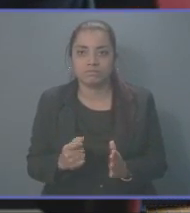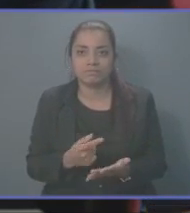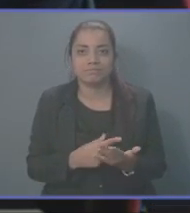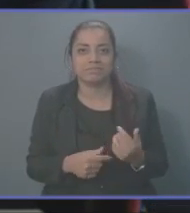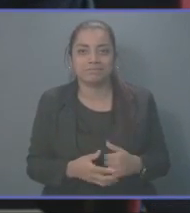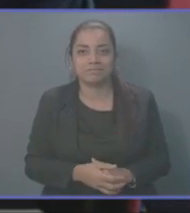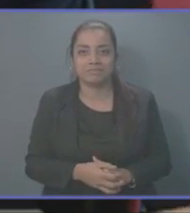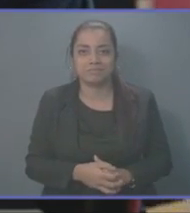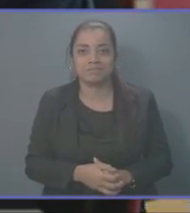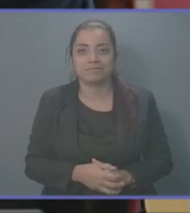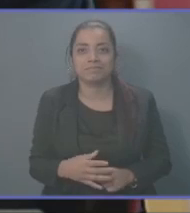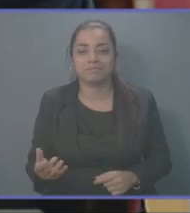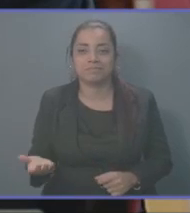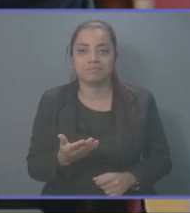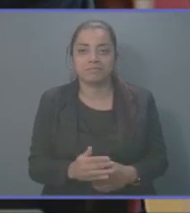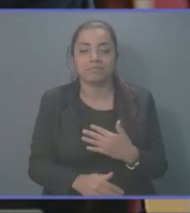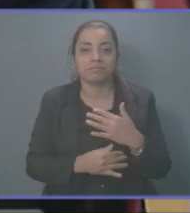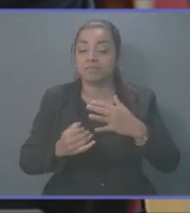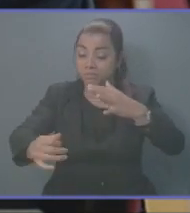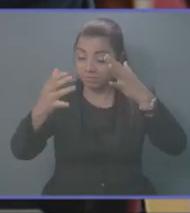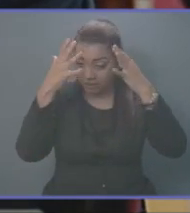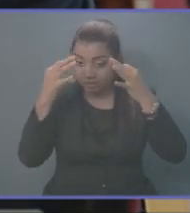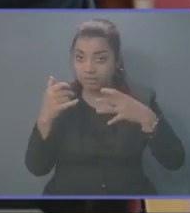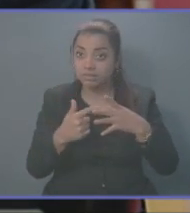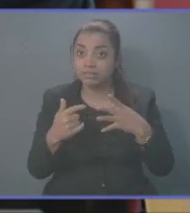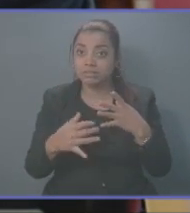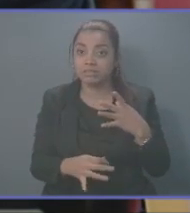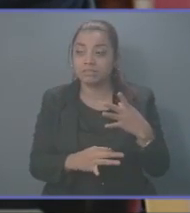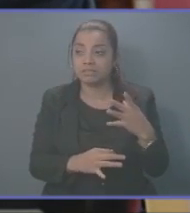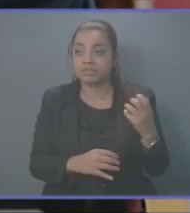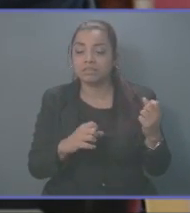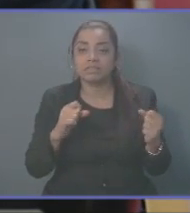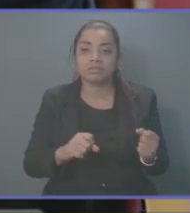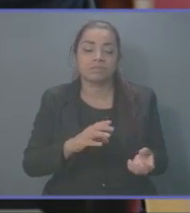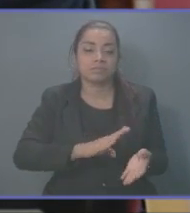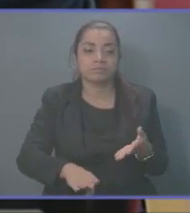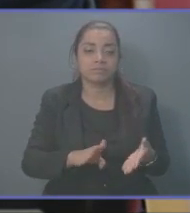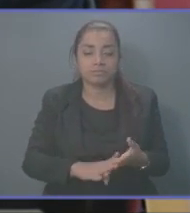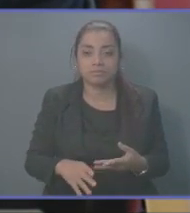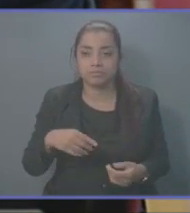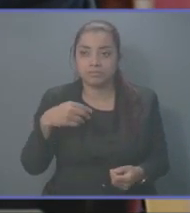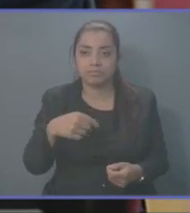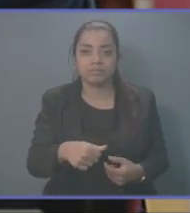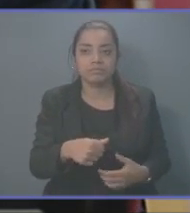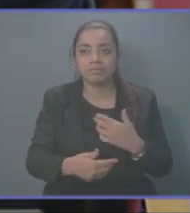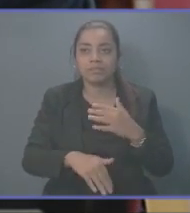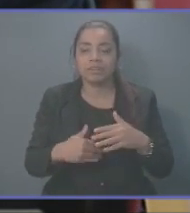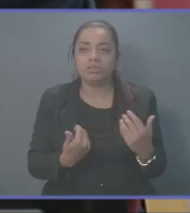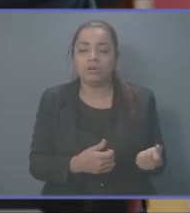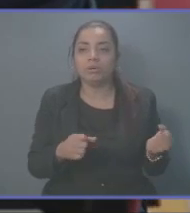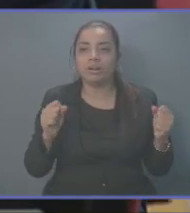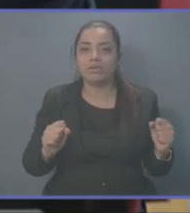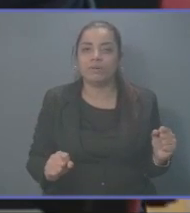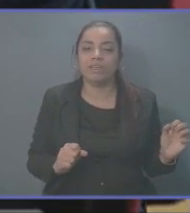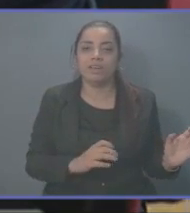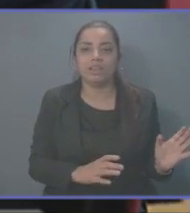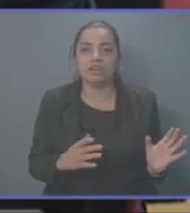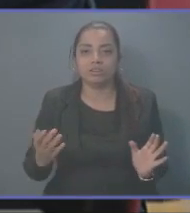La sola presentación de las declaraciones liquidadas sin efectuar el pago correspondiente no da lugar al goce de los beneficios